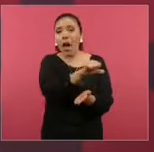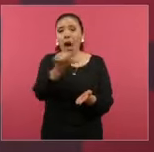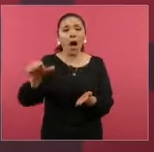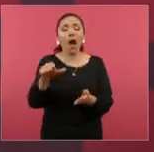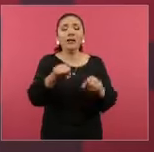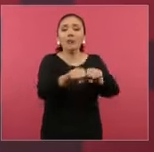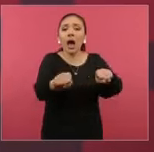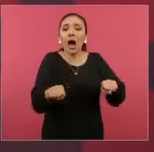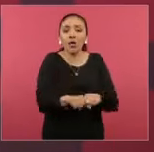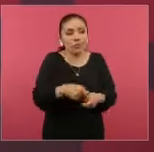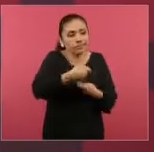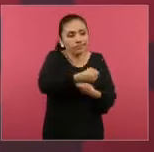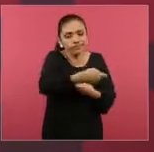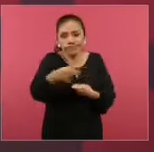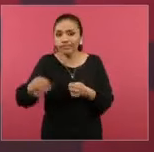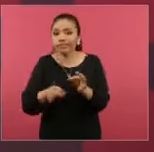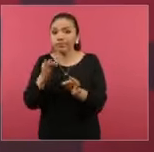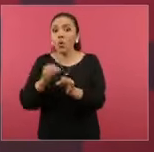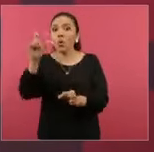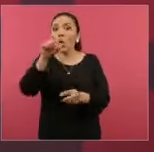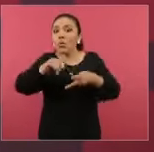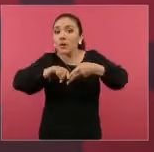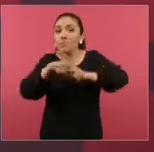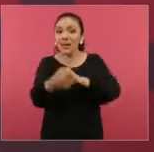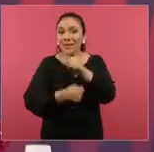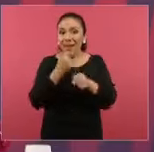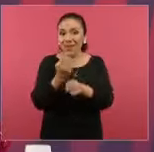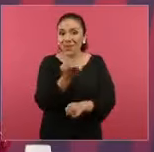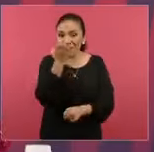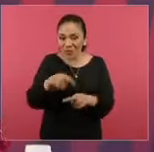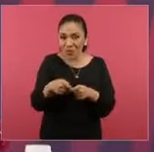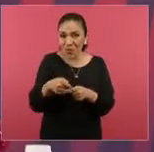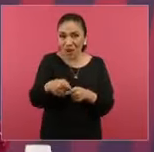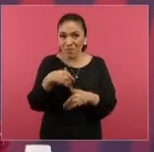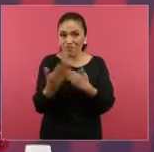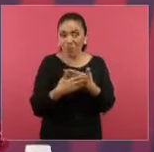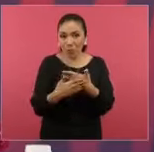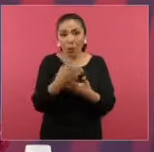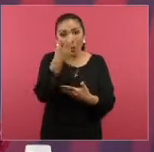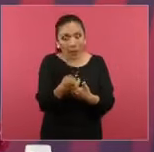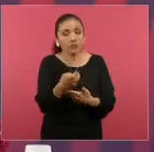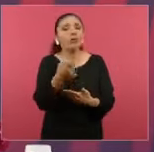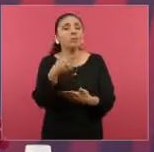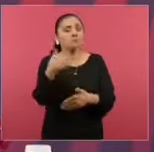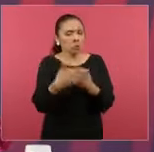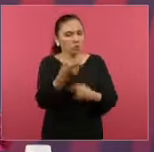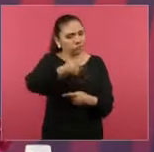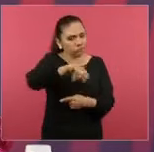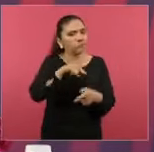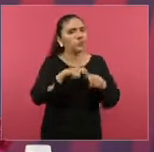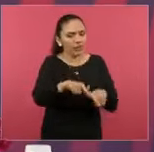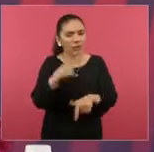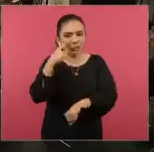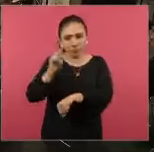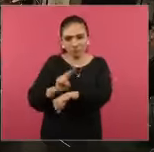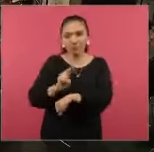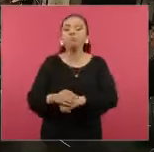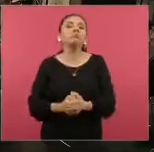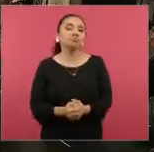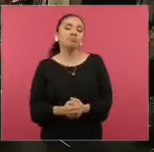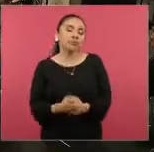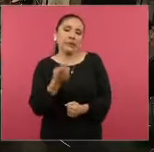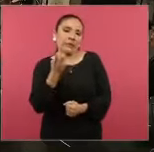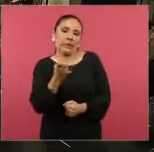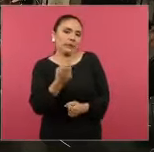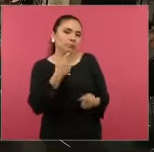al inicio del ciclo escolar y ahí en ese camino nos vamos a encontrar. Y esa fue